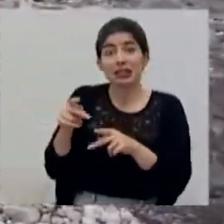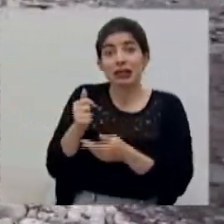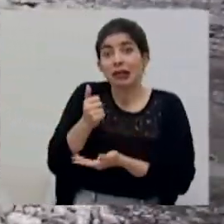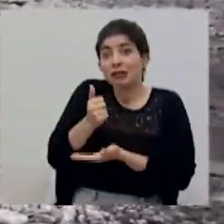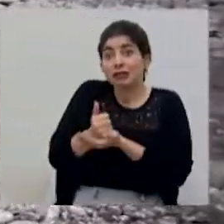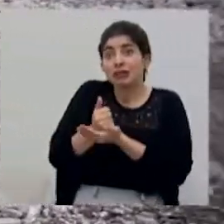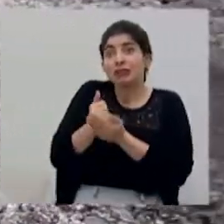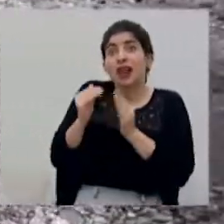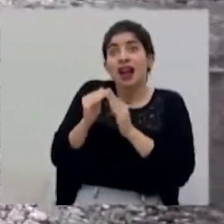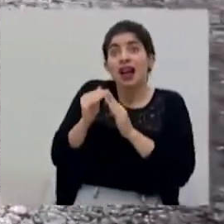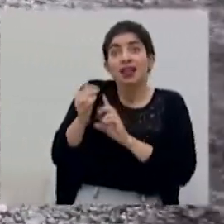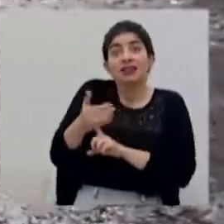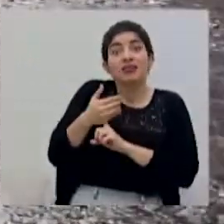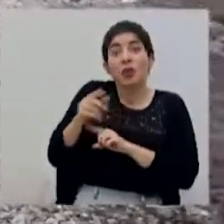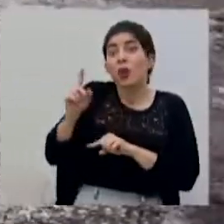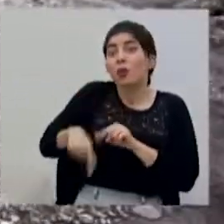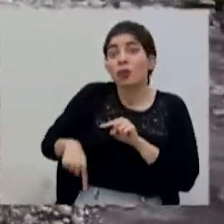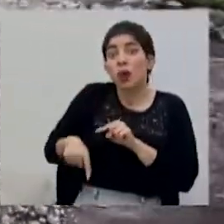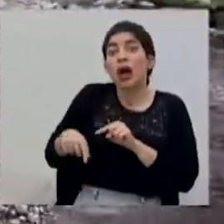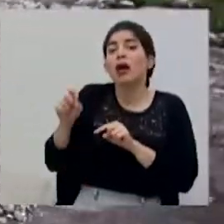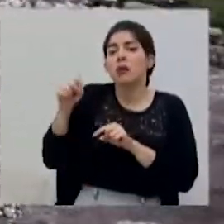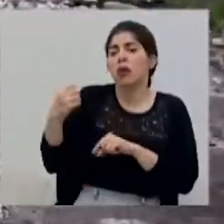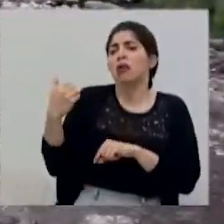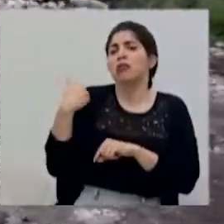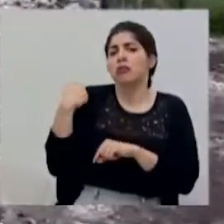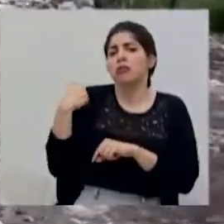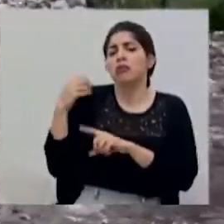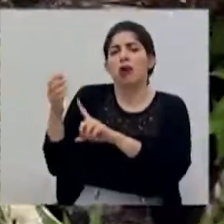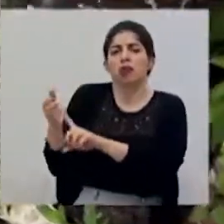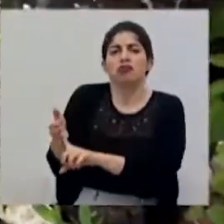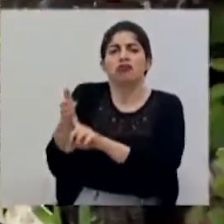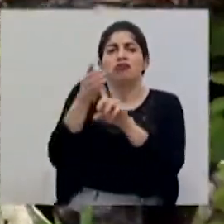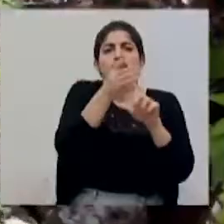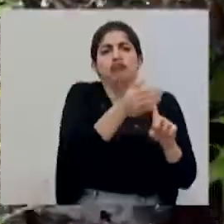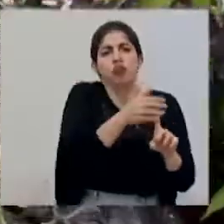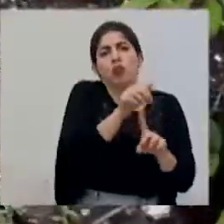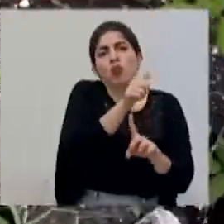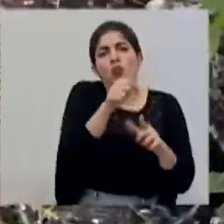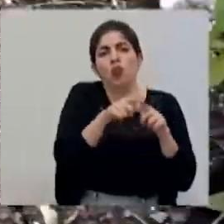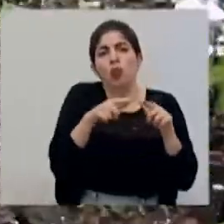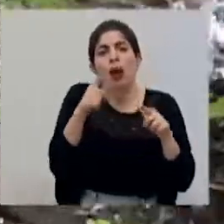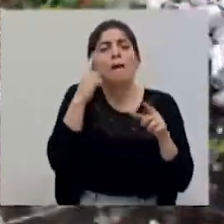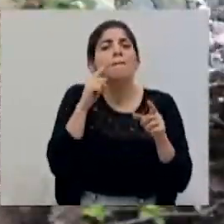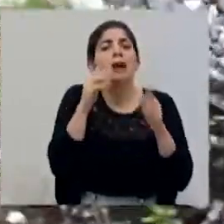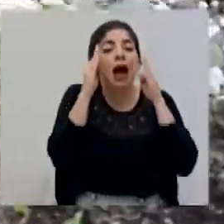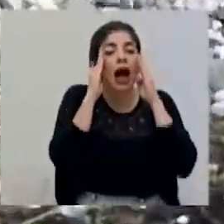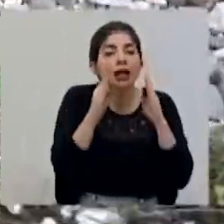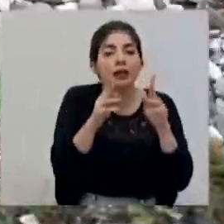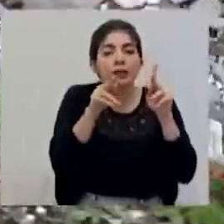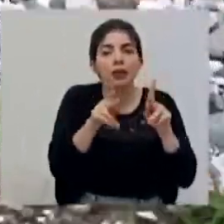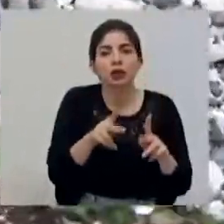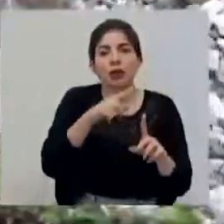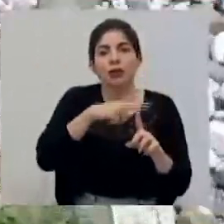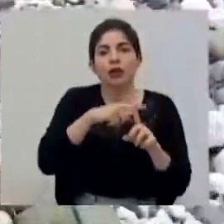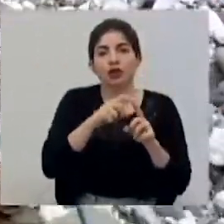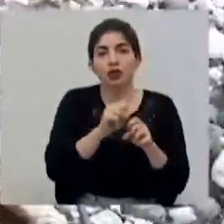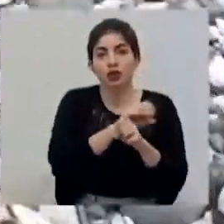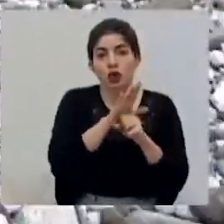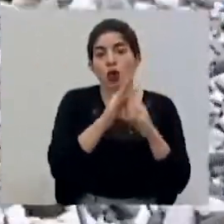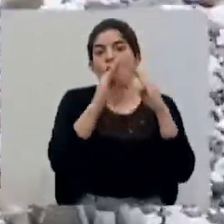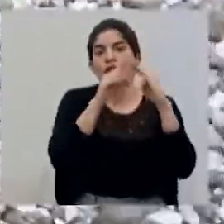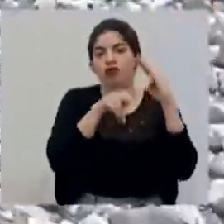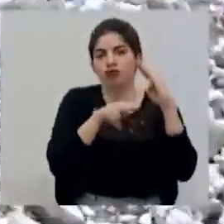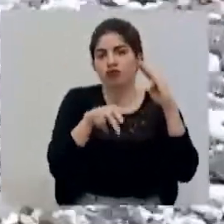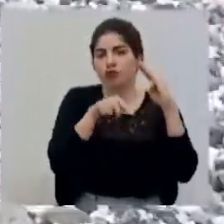de habitación y por lo tanto pueden ir a un albergue que se ha preparado como centro de contención de casos positivos por COVID. En